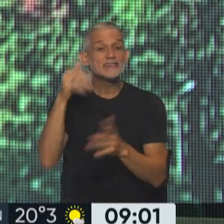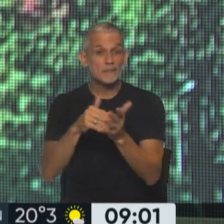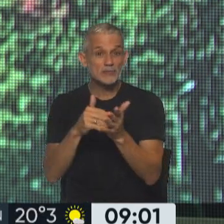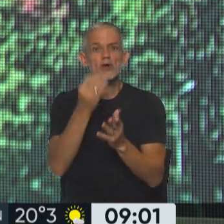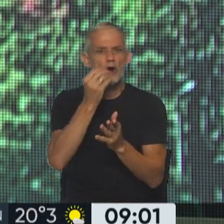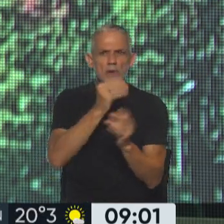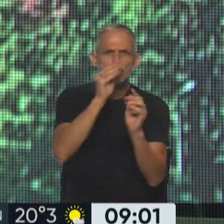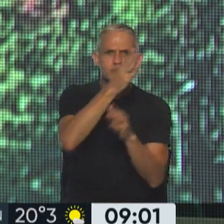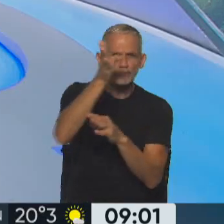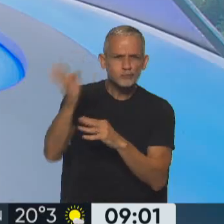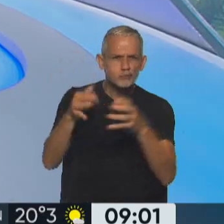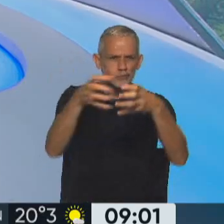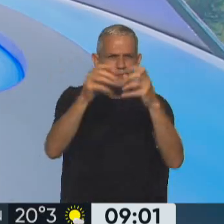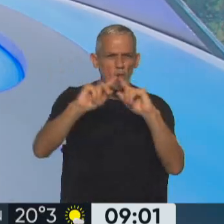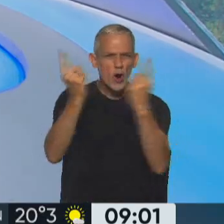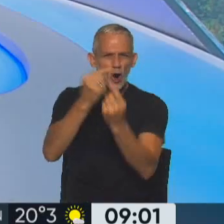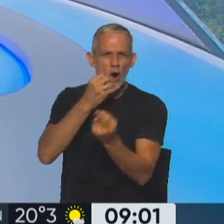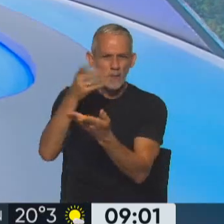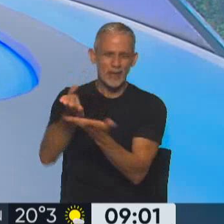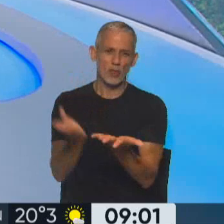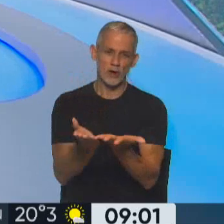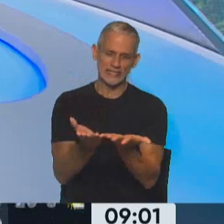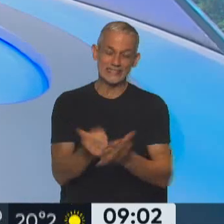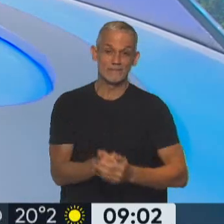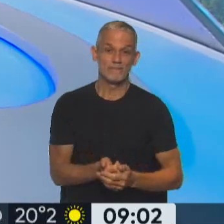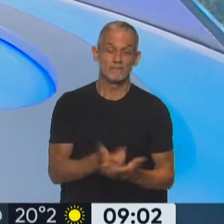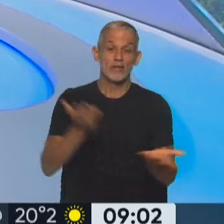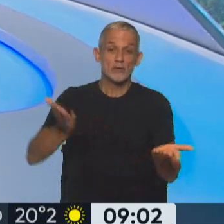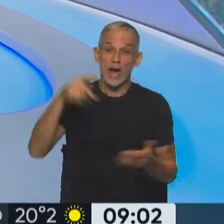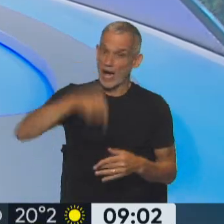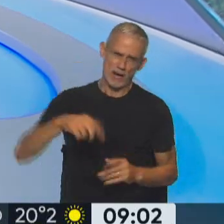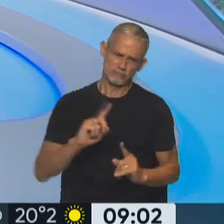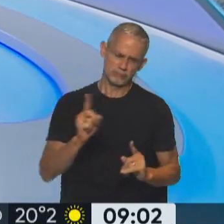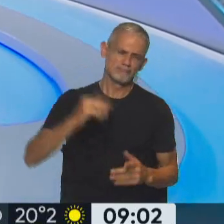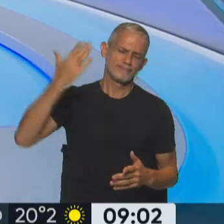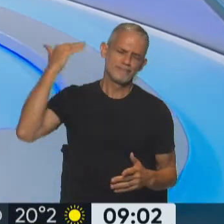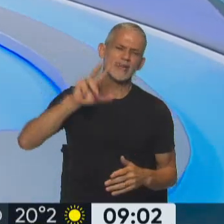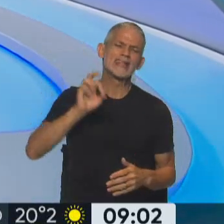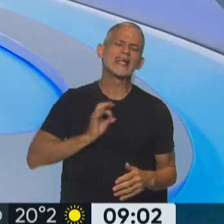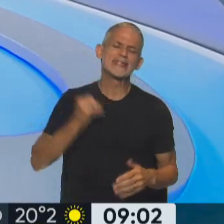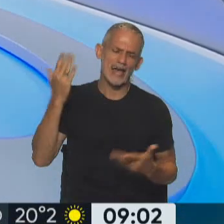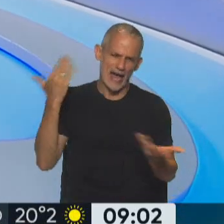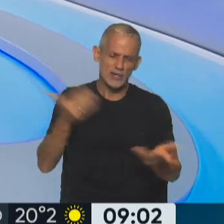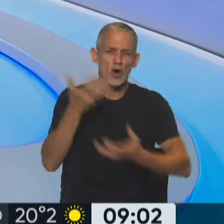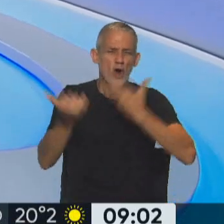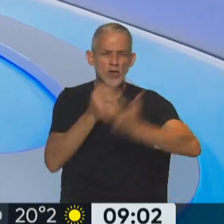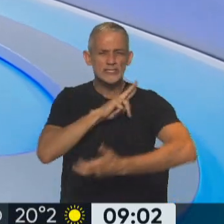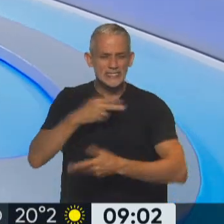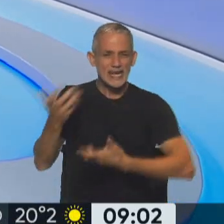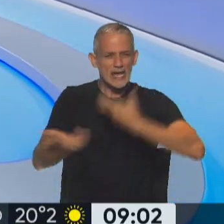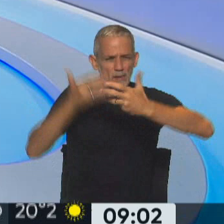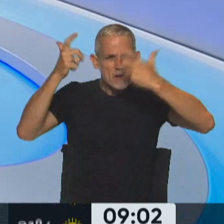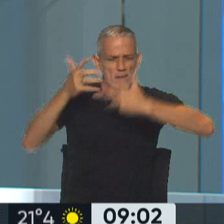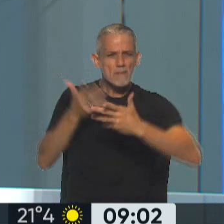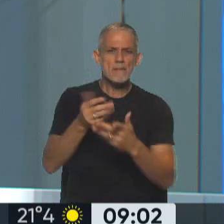en comedores comunitarios, entonces necesitamos, y esto no pasa ahora, pasa hace 30 años, las cocineras vienen trabajando